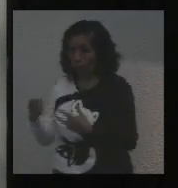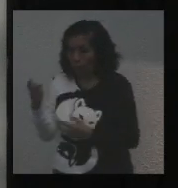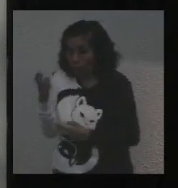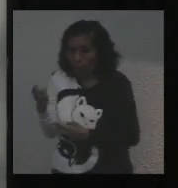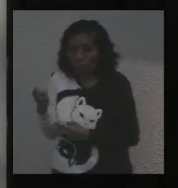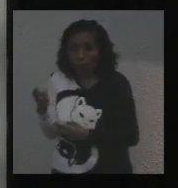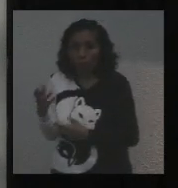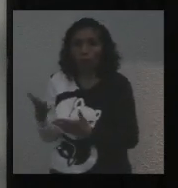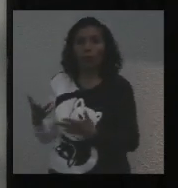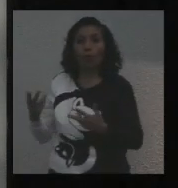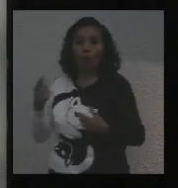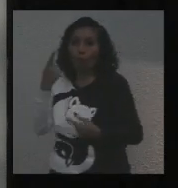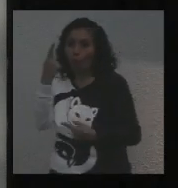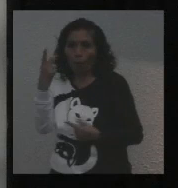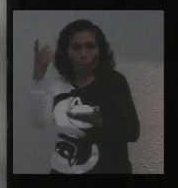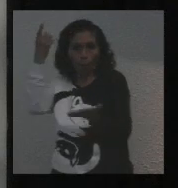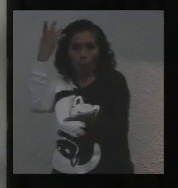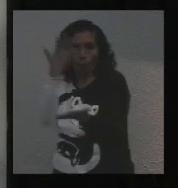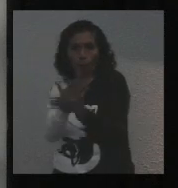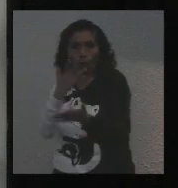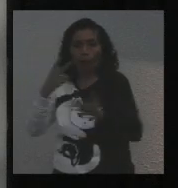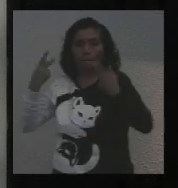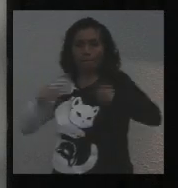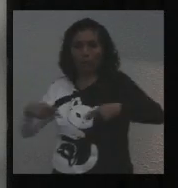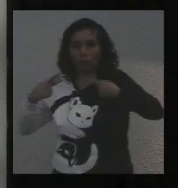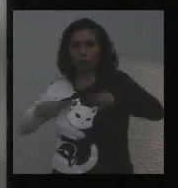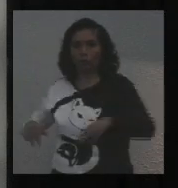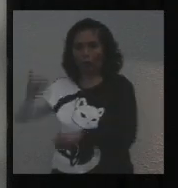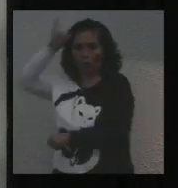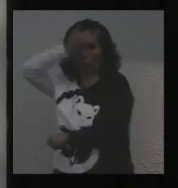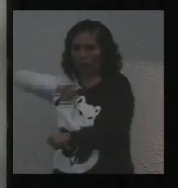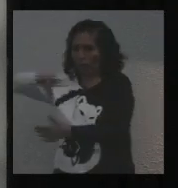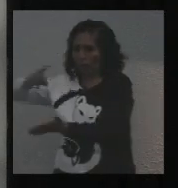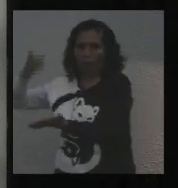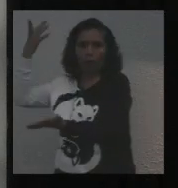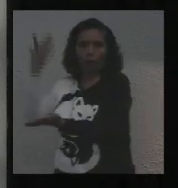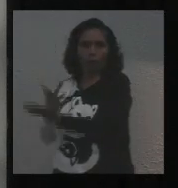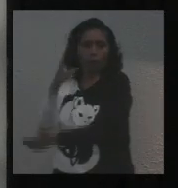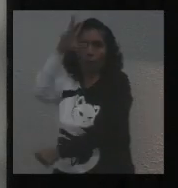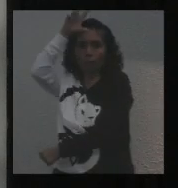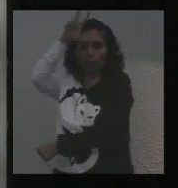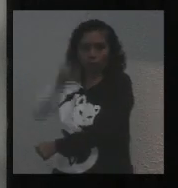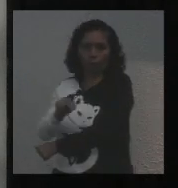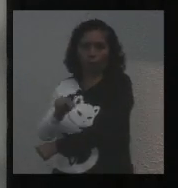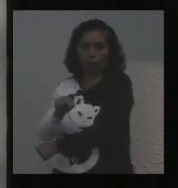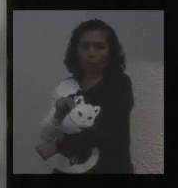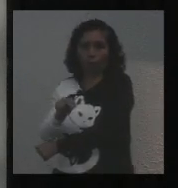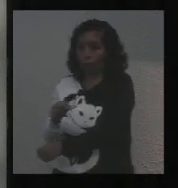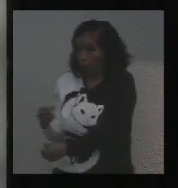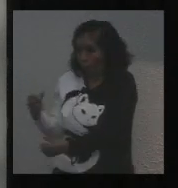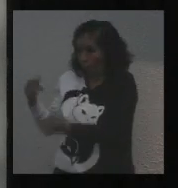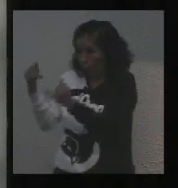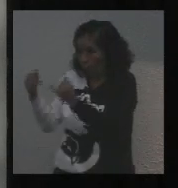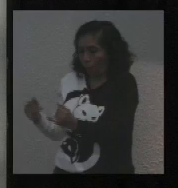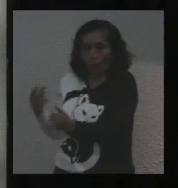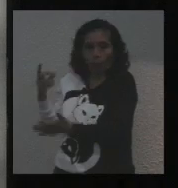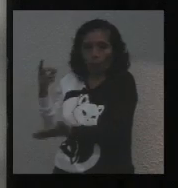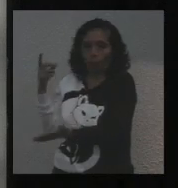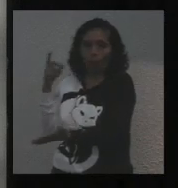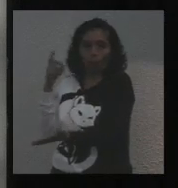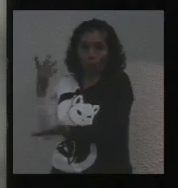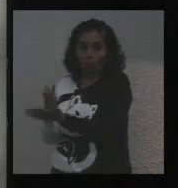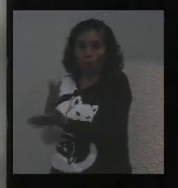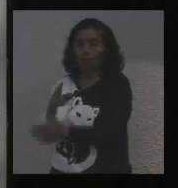poderes en una persona o corporación, ni depositarse el legislativo en un solo individuo.